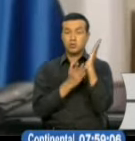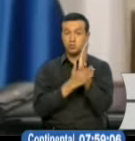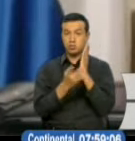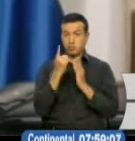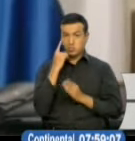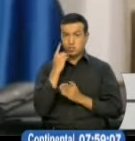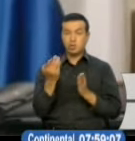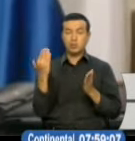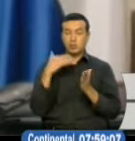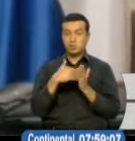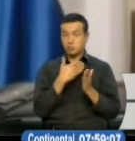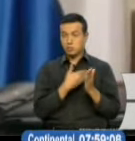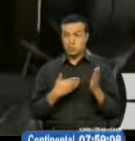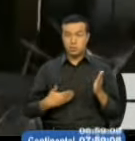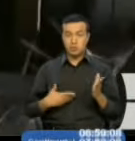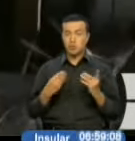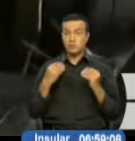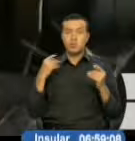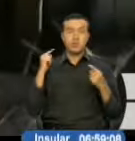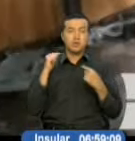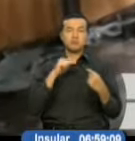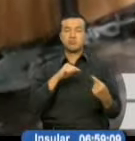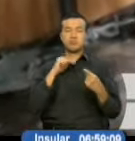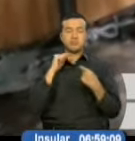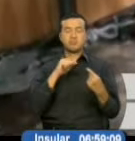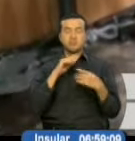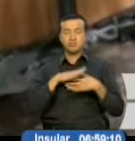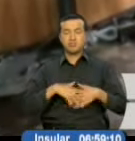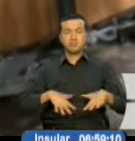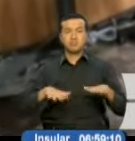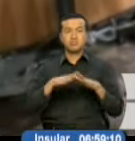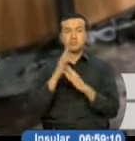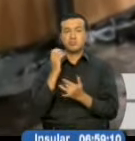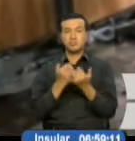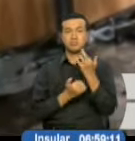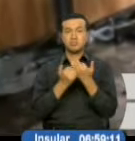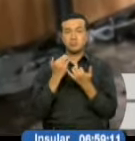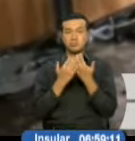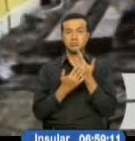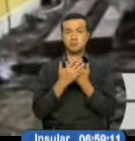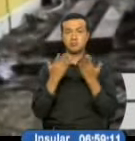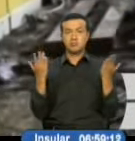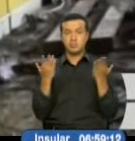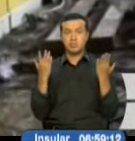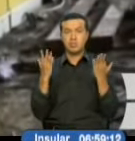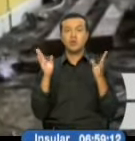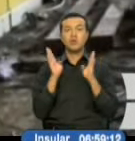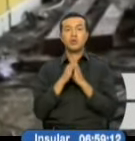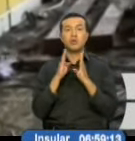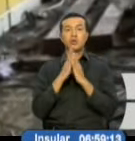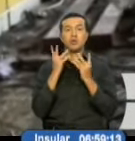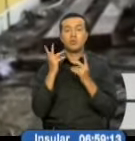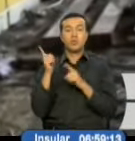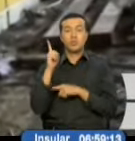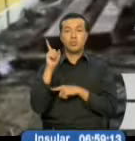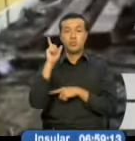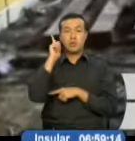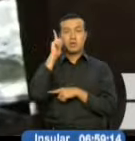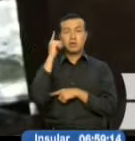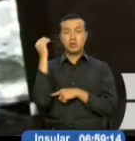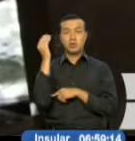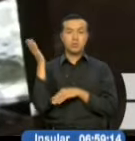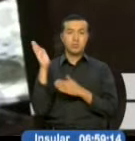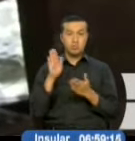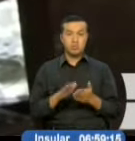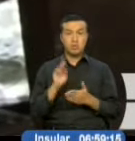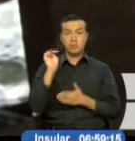permitiría la reelección, que desató una ola de protestas. Terminó con el incendio de una parte del edificio del Congreso y la muerte de un líder juvenil.